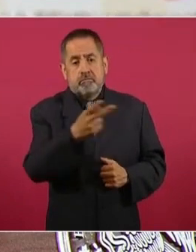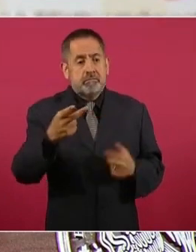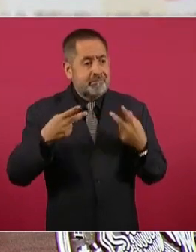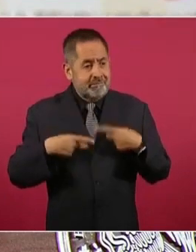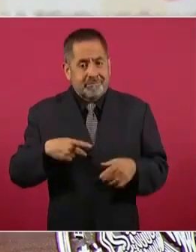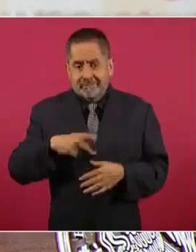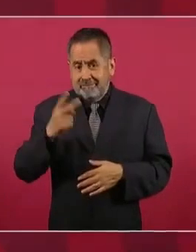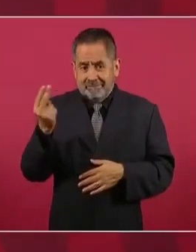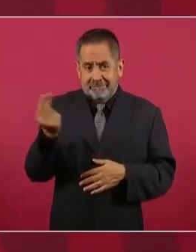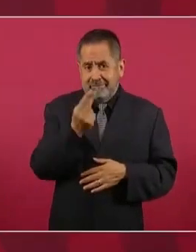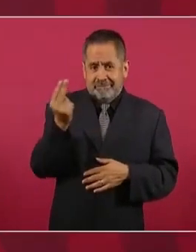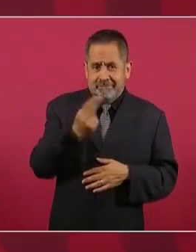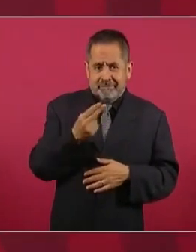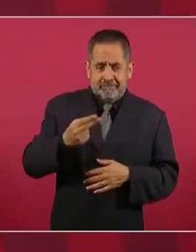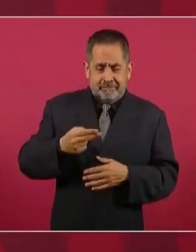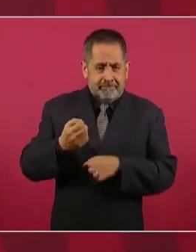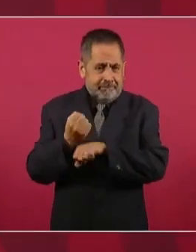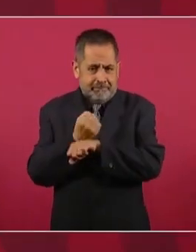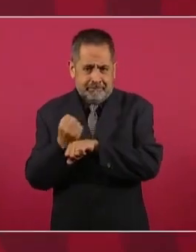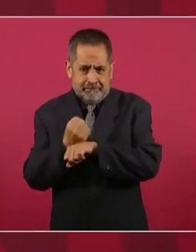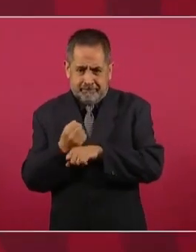requieren 2